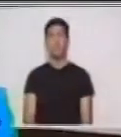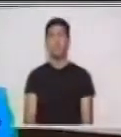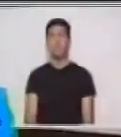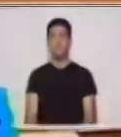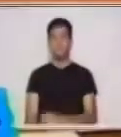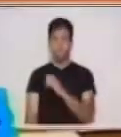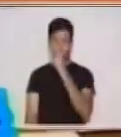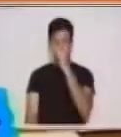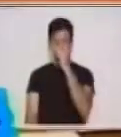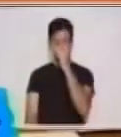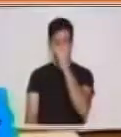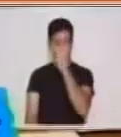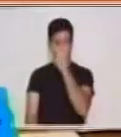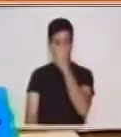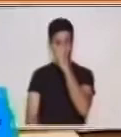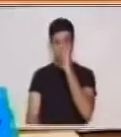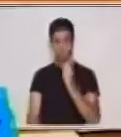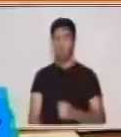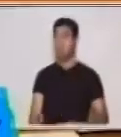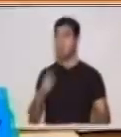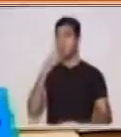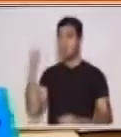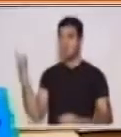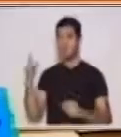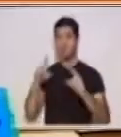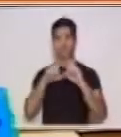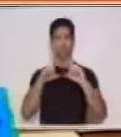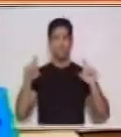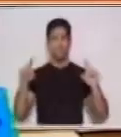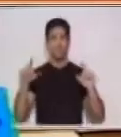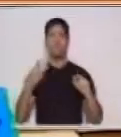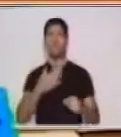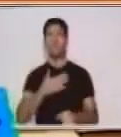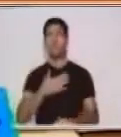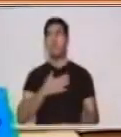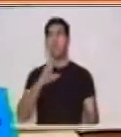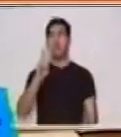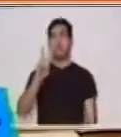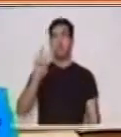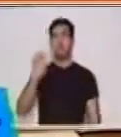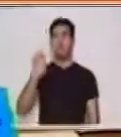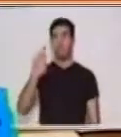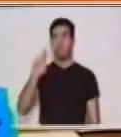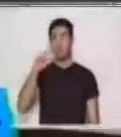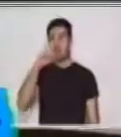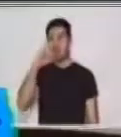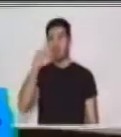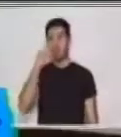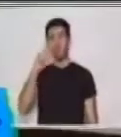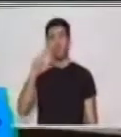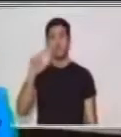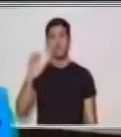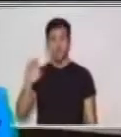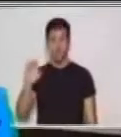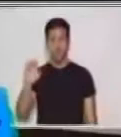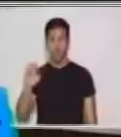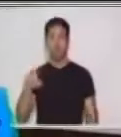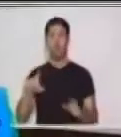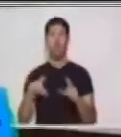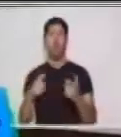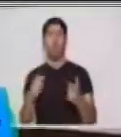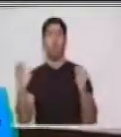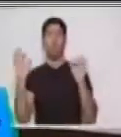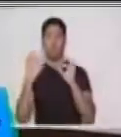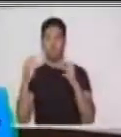llamamos vértices. Vértice pues es el punto de unión entre dos líneas y